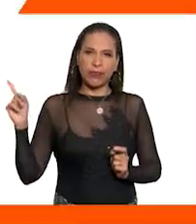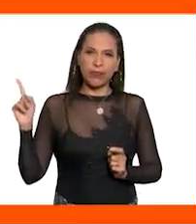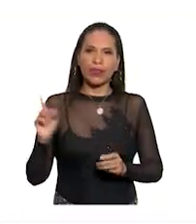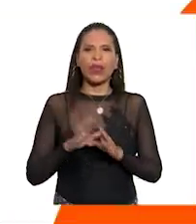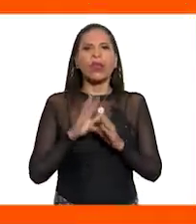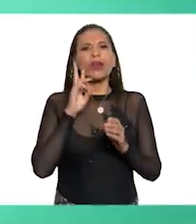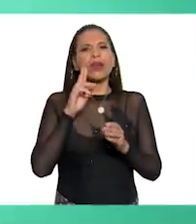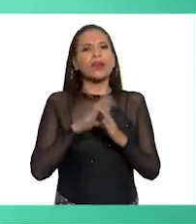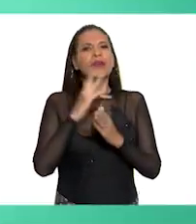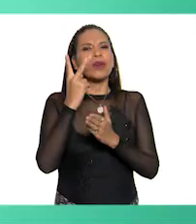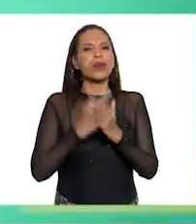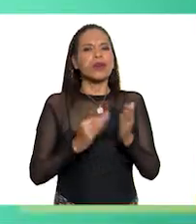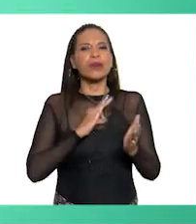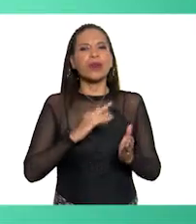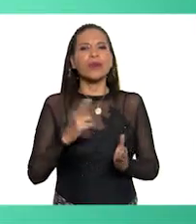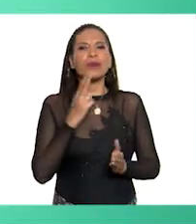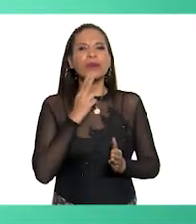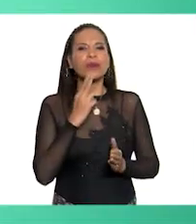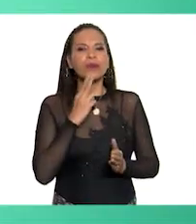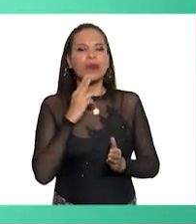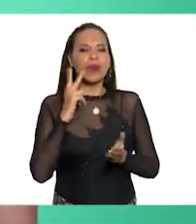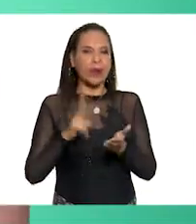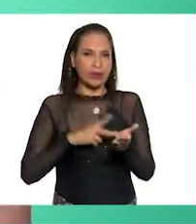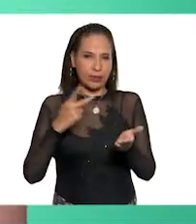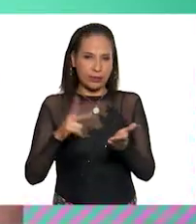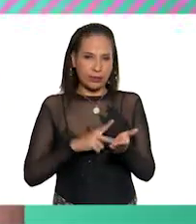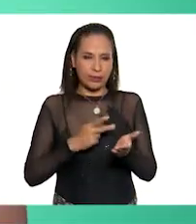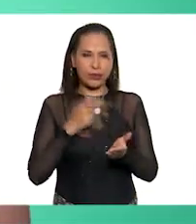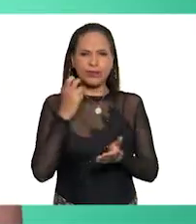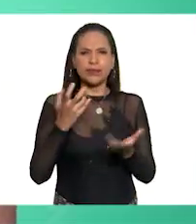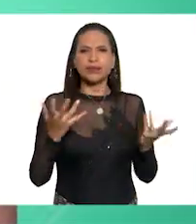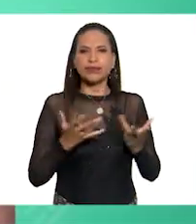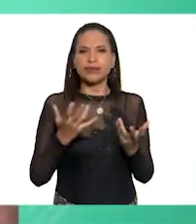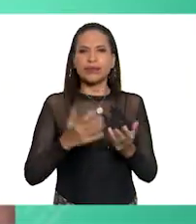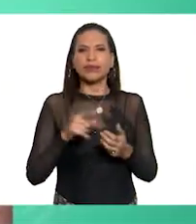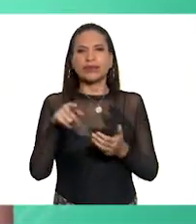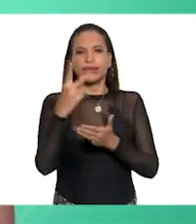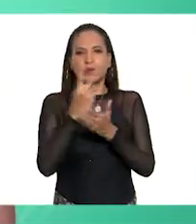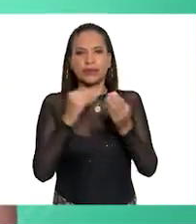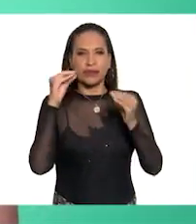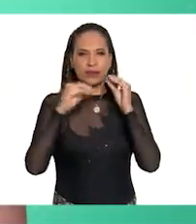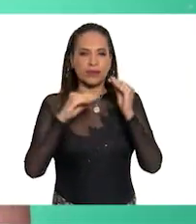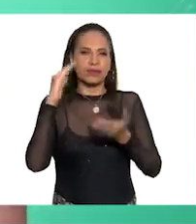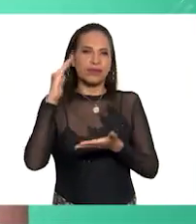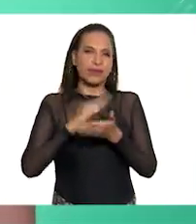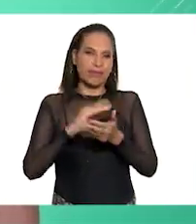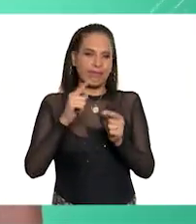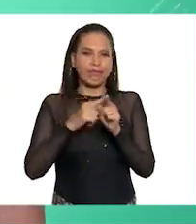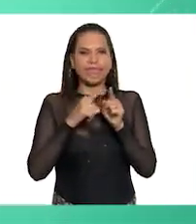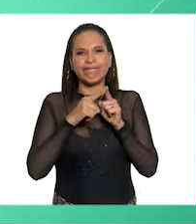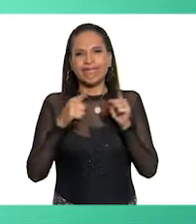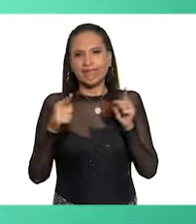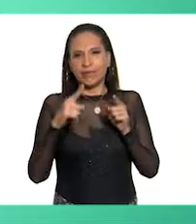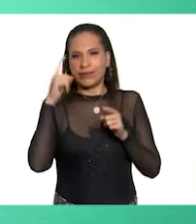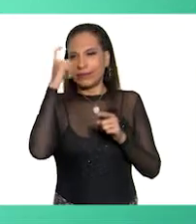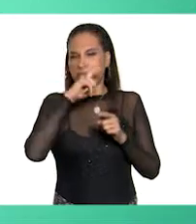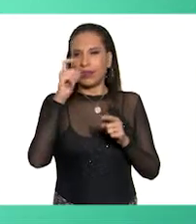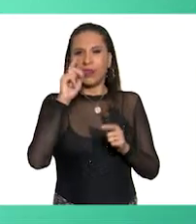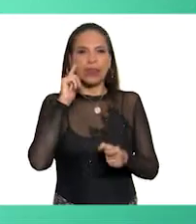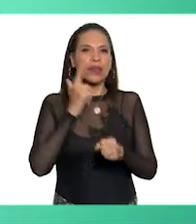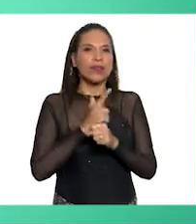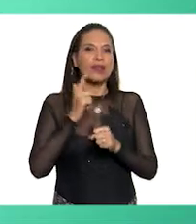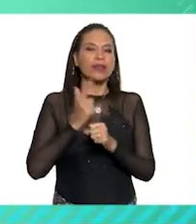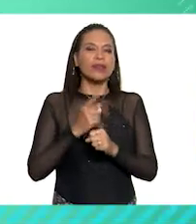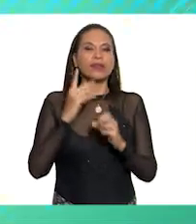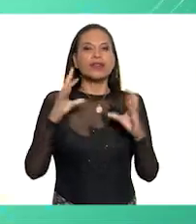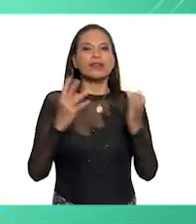un mini programa que puede usarse una y otra vez. Esto hace que nuestra programación sea menos larga y compleja. Cuando identificamos